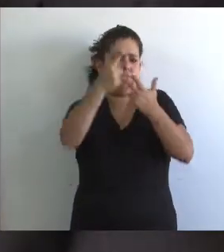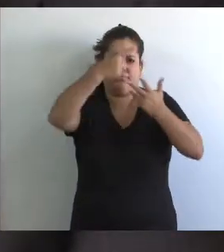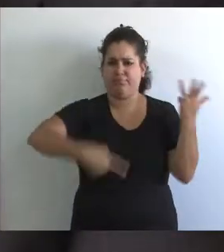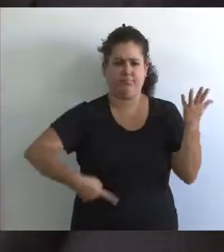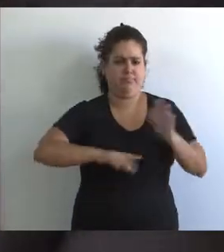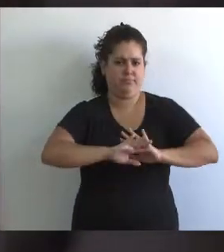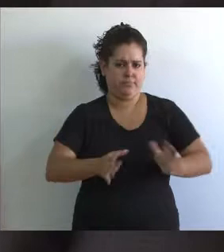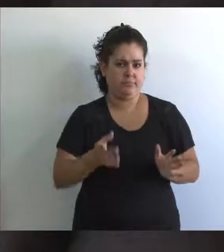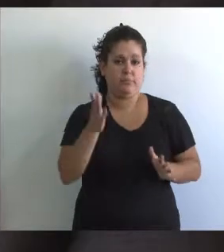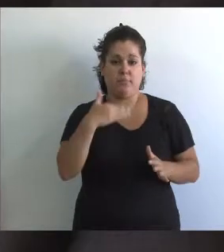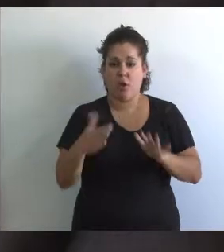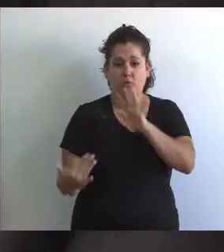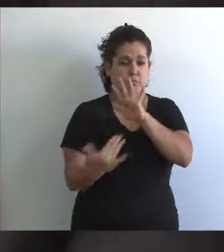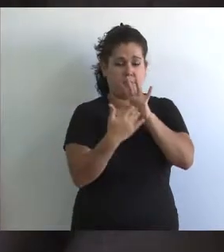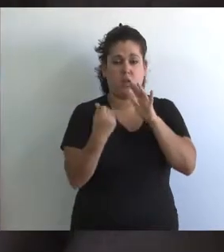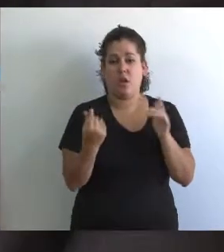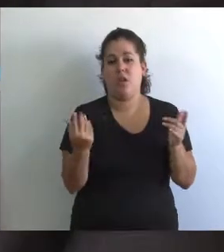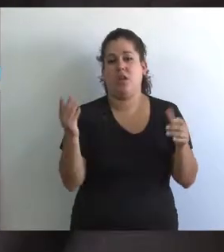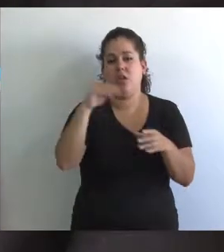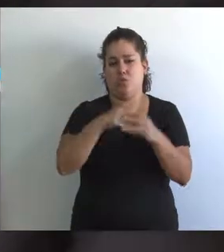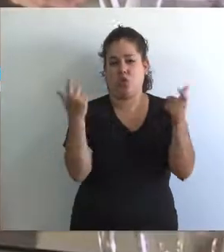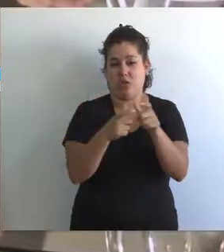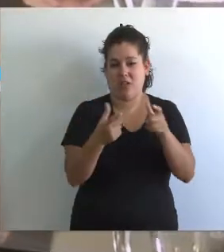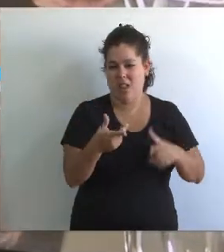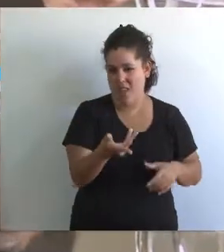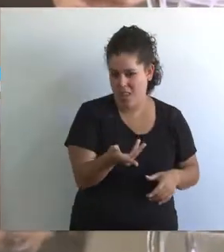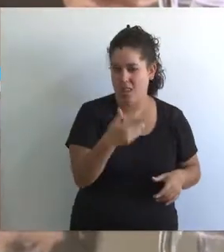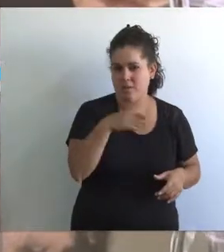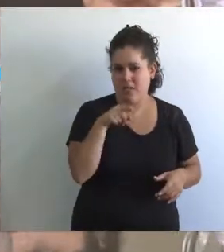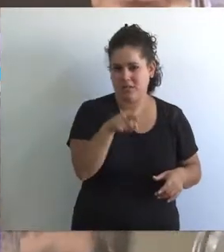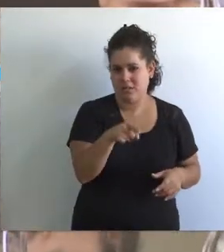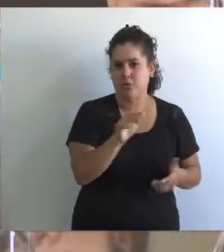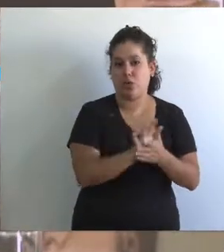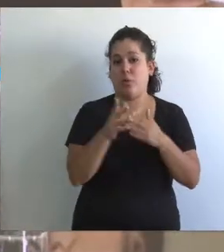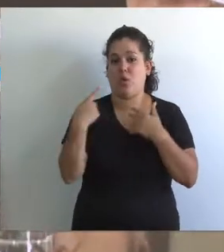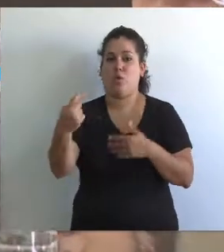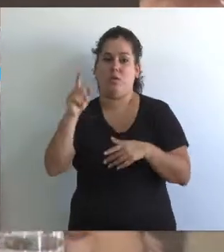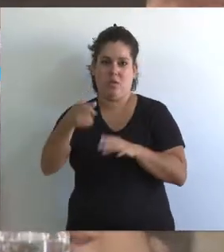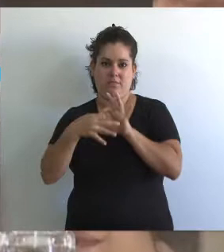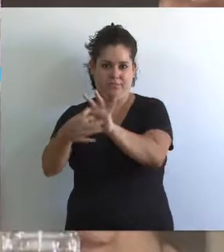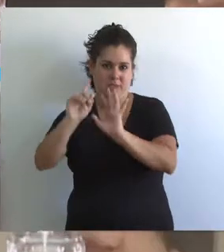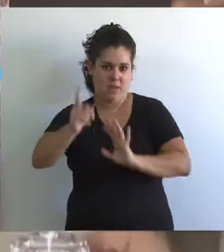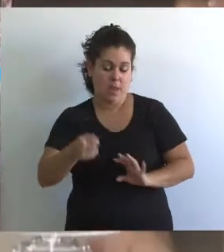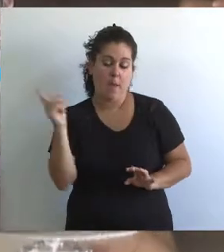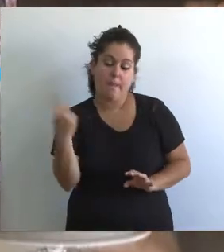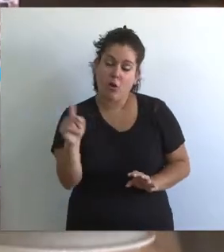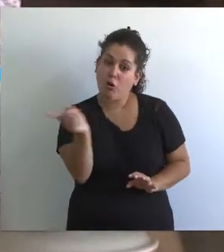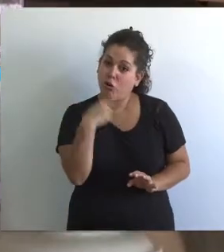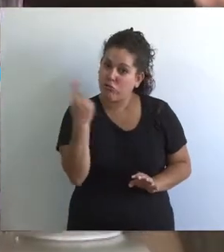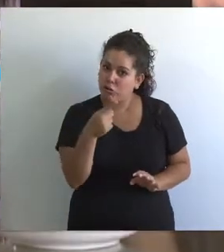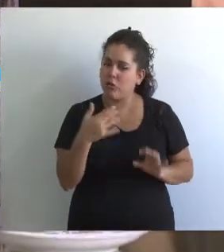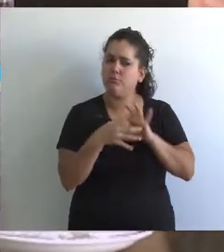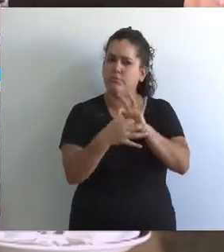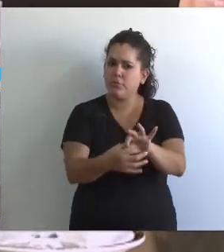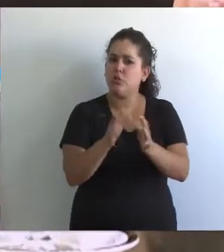combustibles, pero la de previsión social en el caso de la cuestión jubilatoria. Exacto. Pero nosotros también